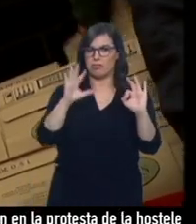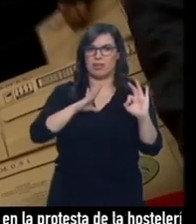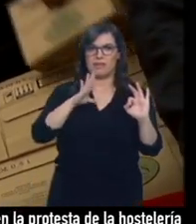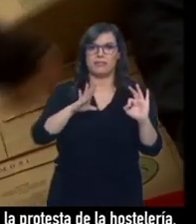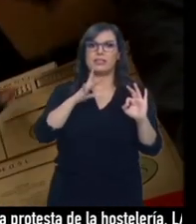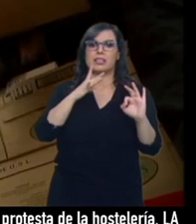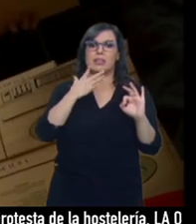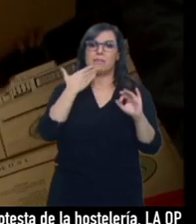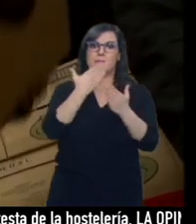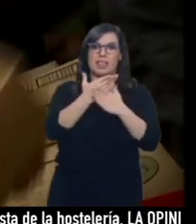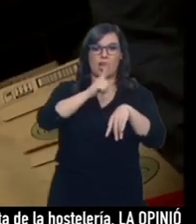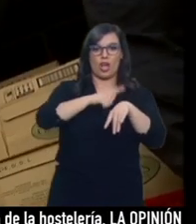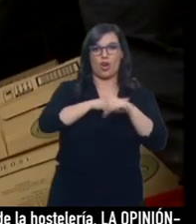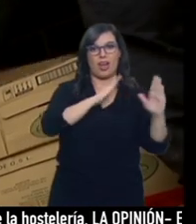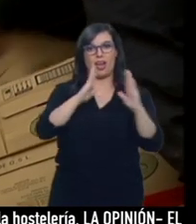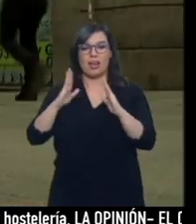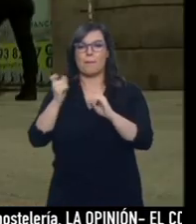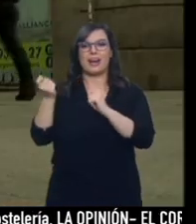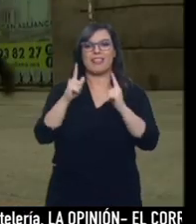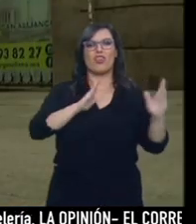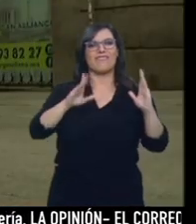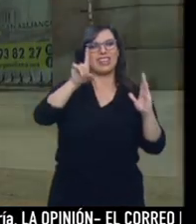similares a la de la fase 1.